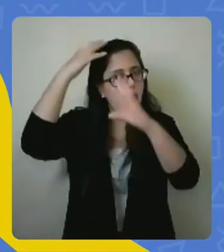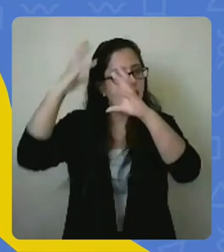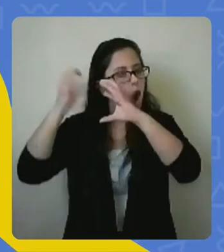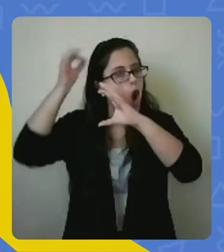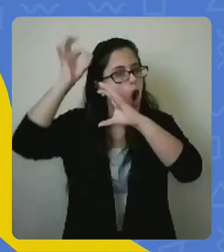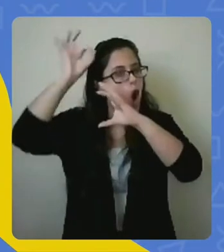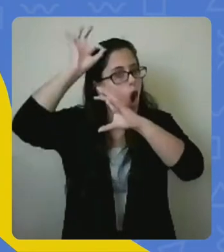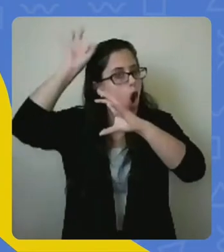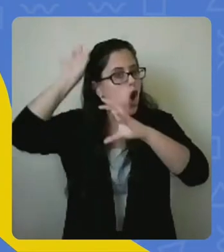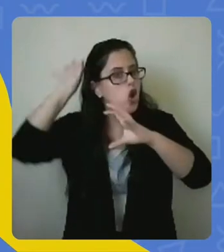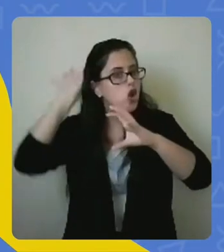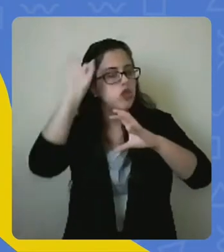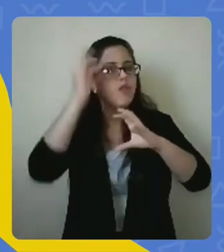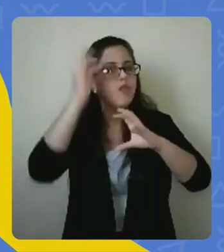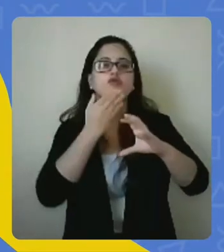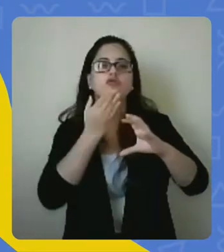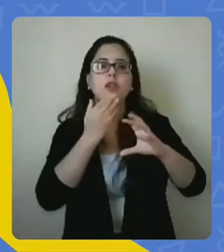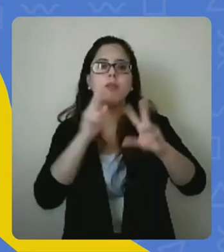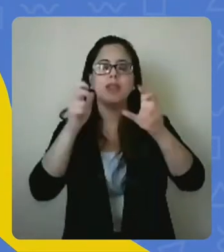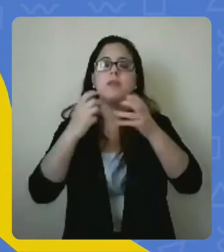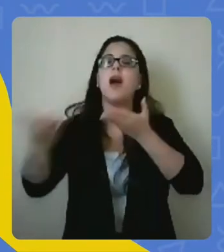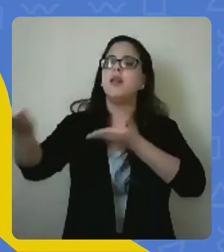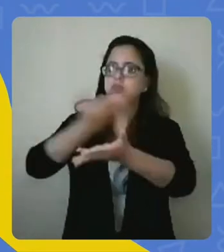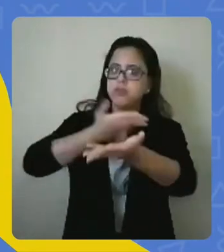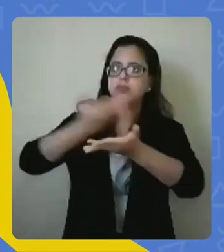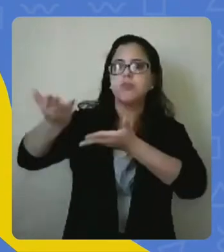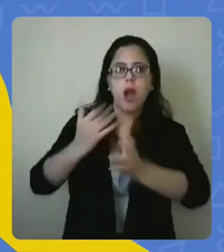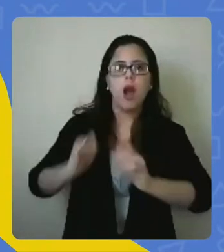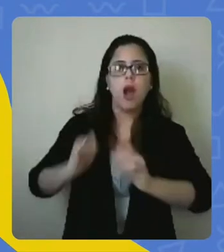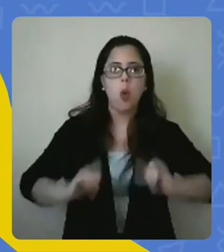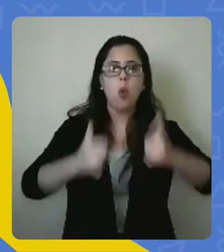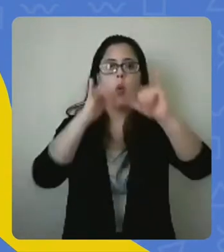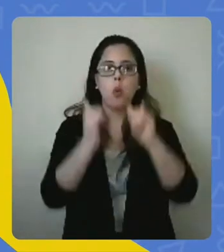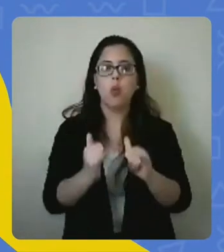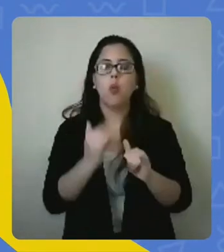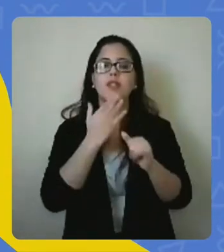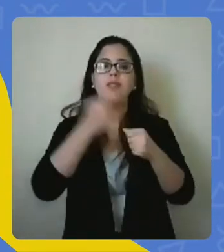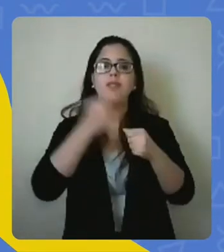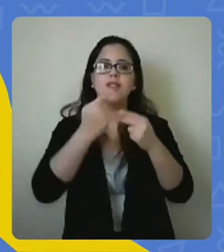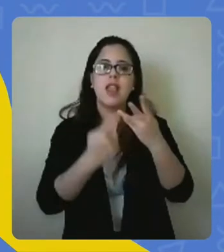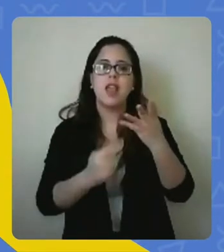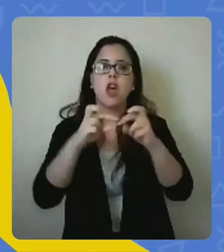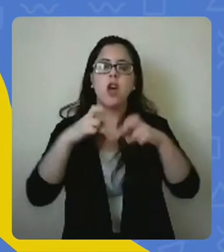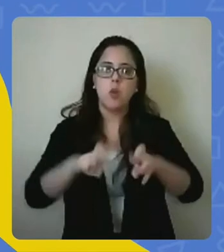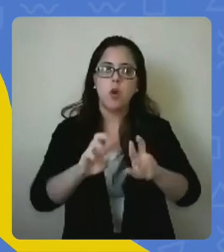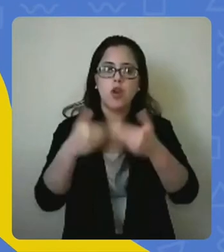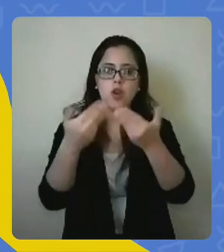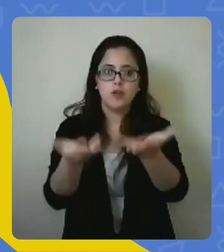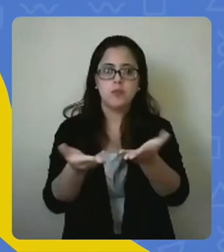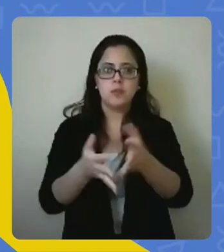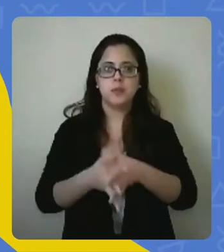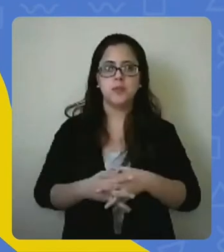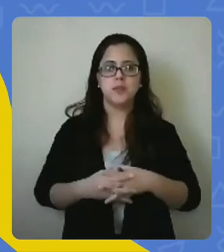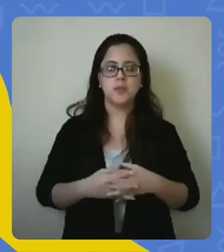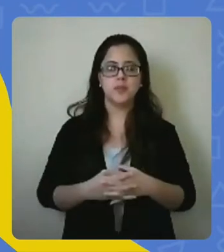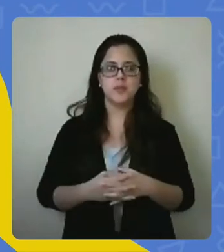ámbitos, a través de la interacción que provoca el juego y de las distintas posibilidades que ofrece.